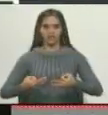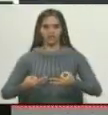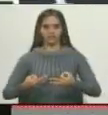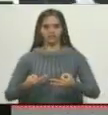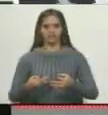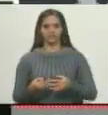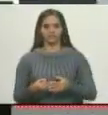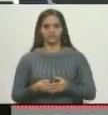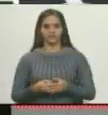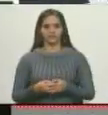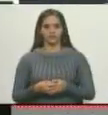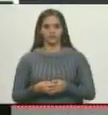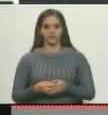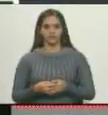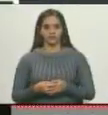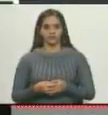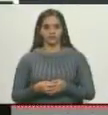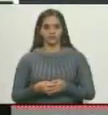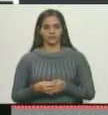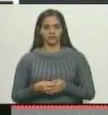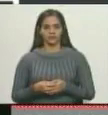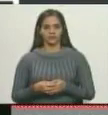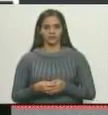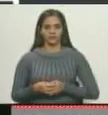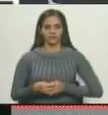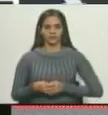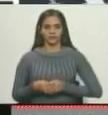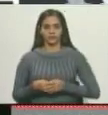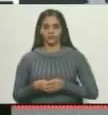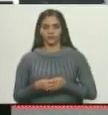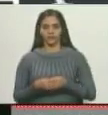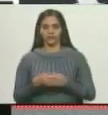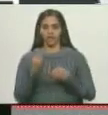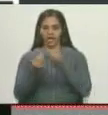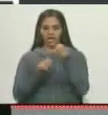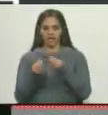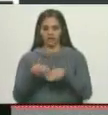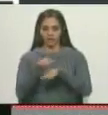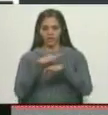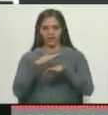que tuiteó el ministro Jorge Rodríguez,